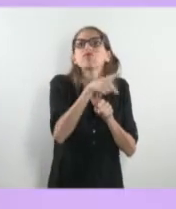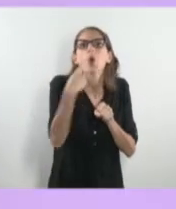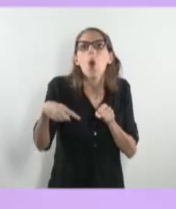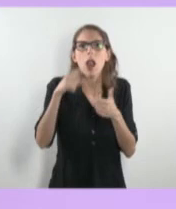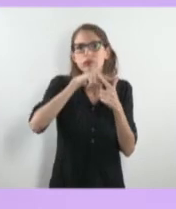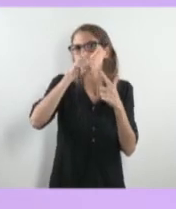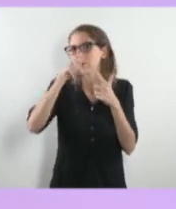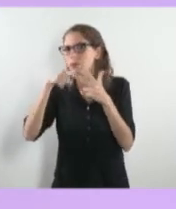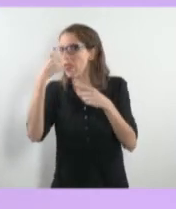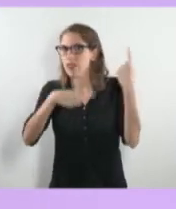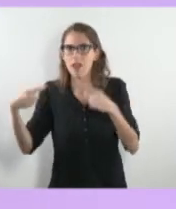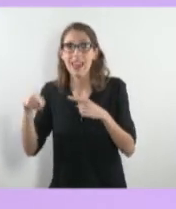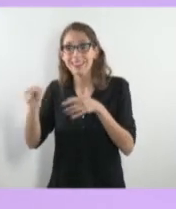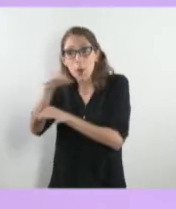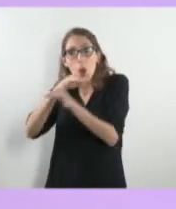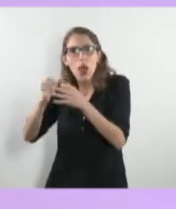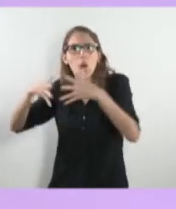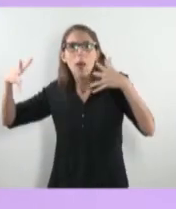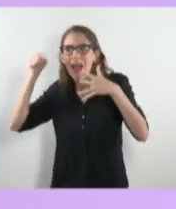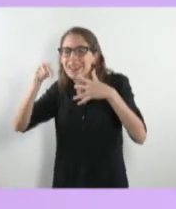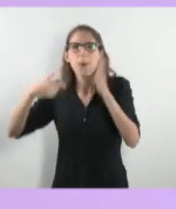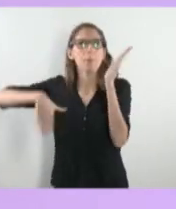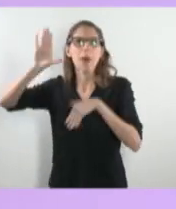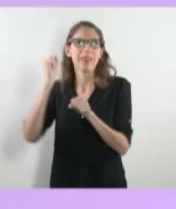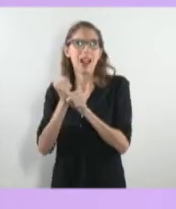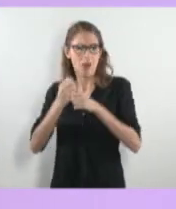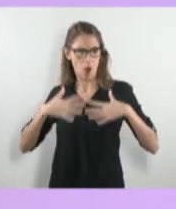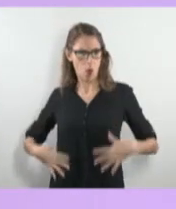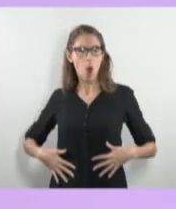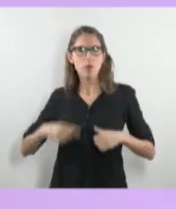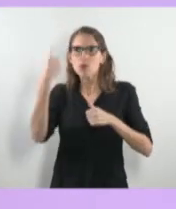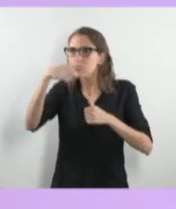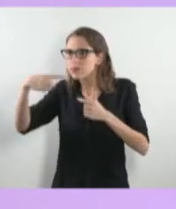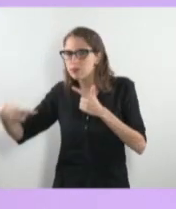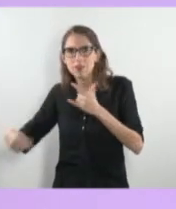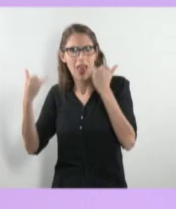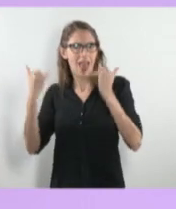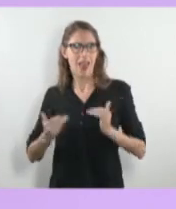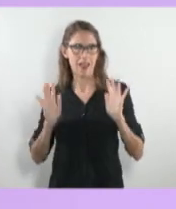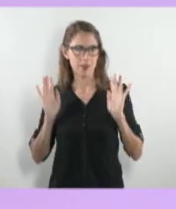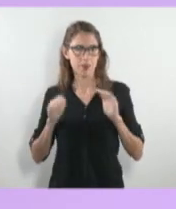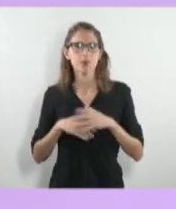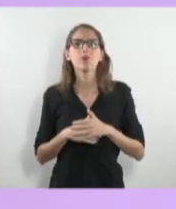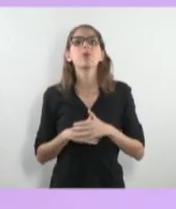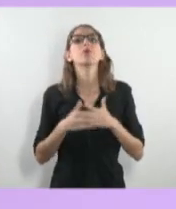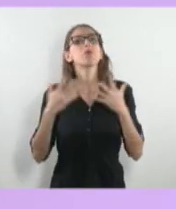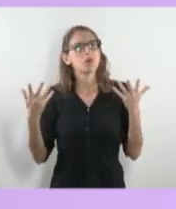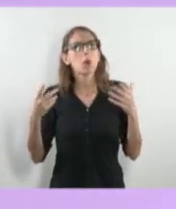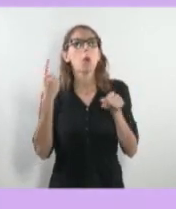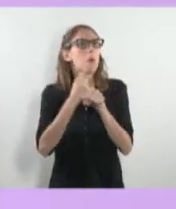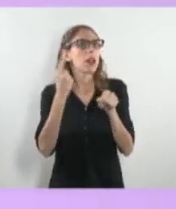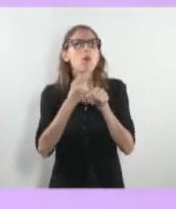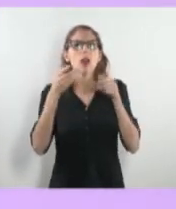ser la macromolécula con mayor funciones que va a cumplir, digamos, una macromolécula en el organismo. Claro. Podemos empezar